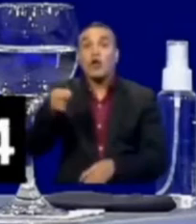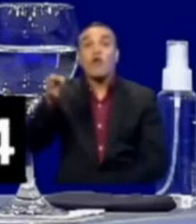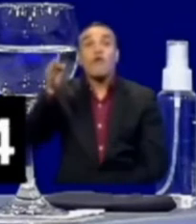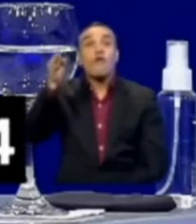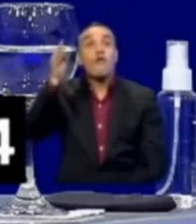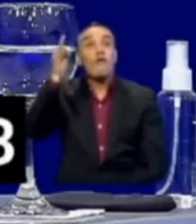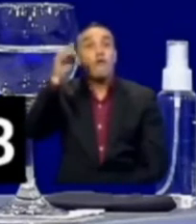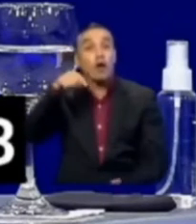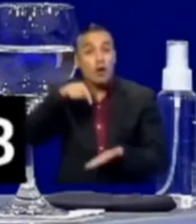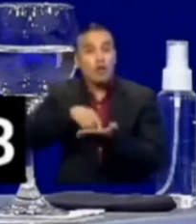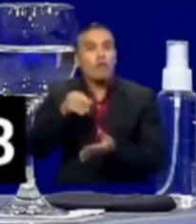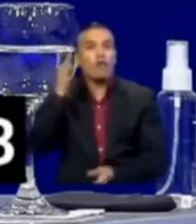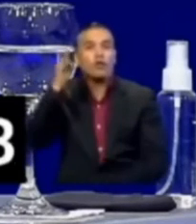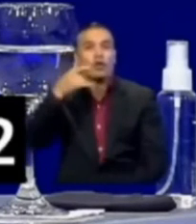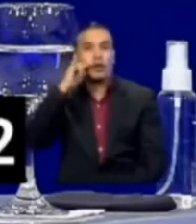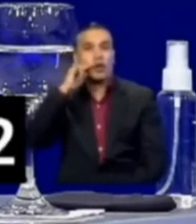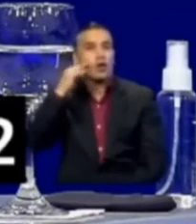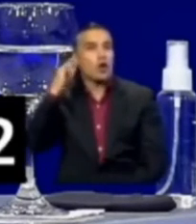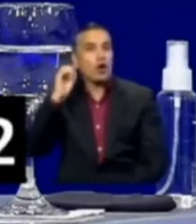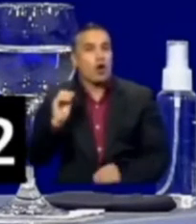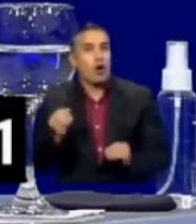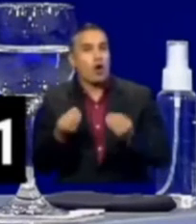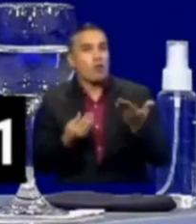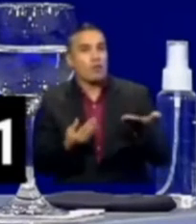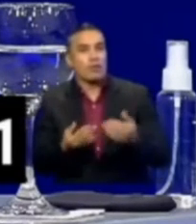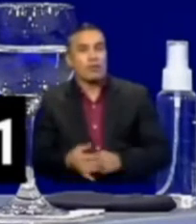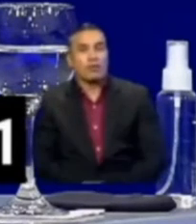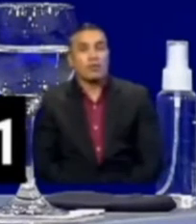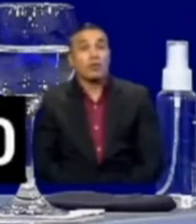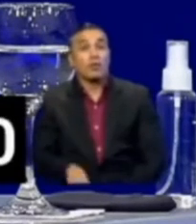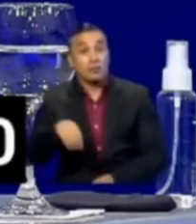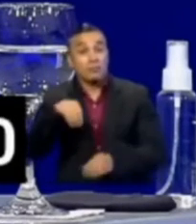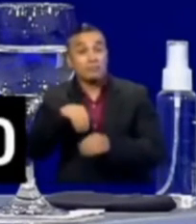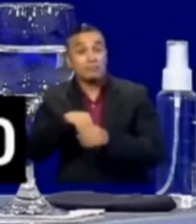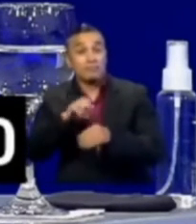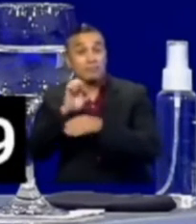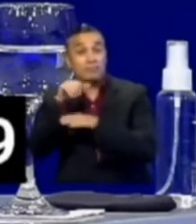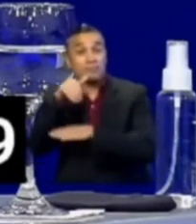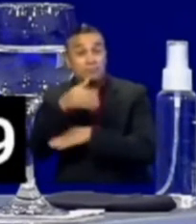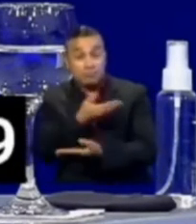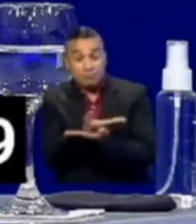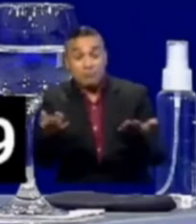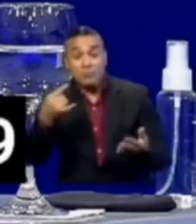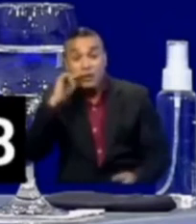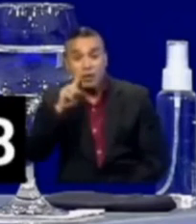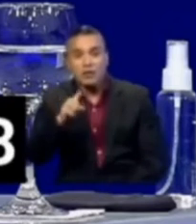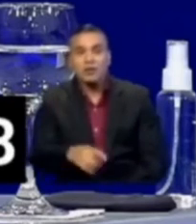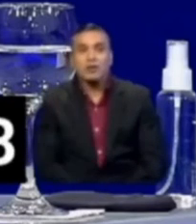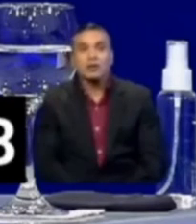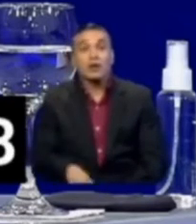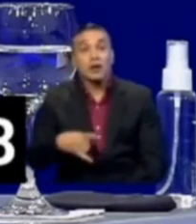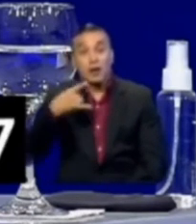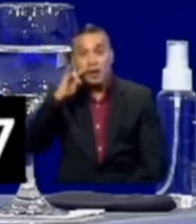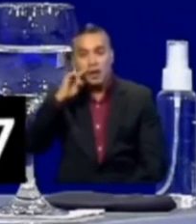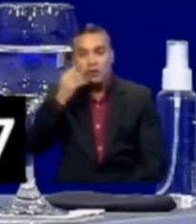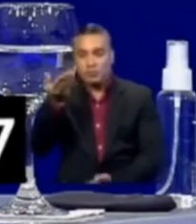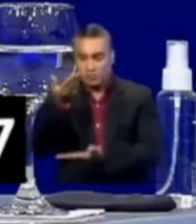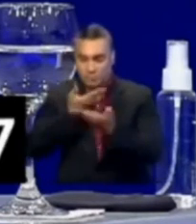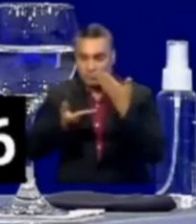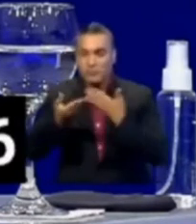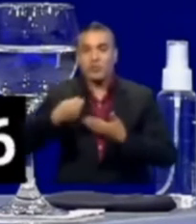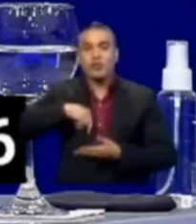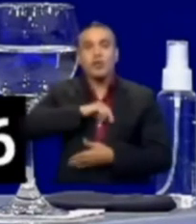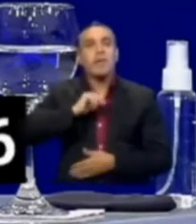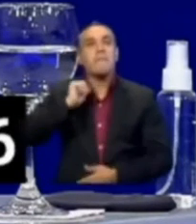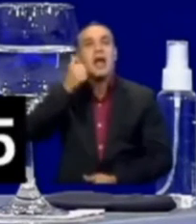futuro de la niñez de nuestros jóvenes. Lo que el país da hoy a los niños nos darán mañana a la